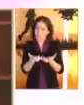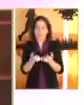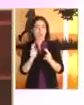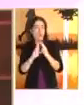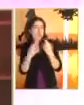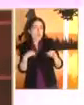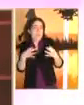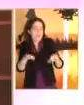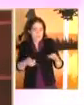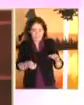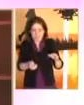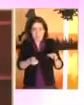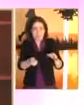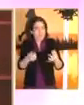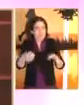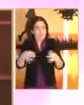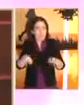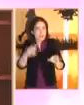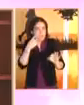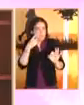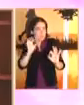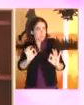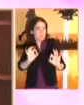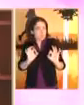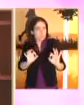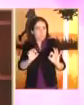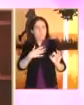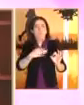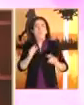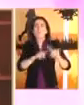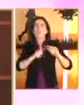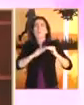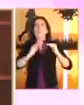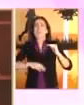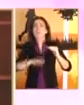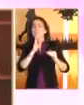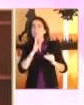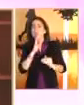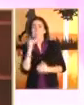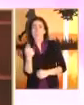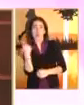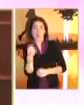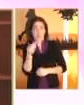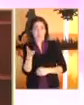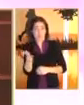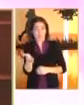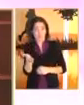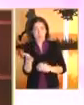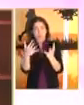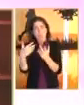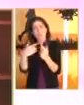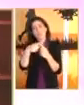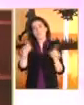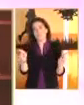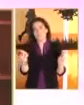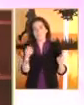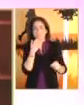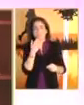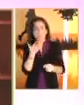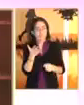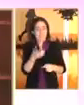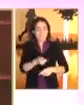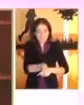normal. Incluso, quizá donde menos pudiera ser es a lo mejor en el microondas, que tenemos un cálculo diferente, pero poner una